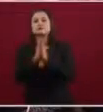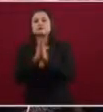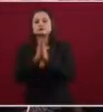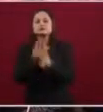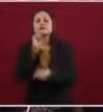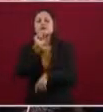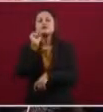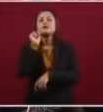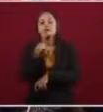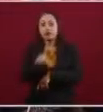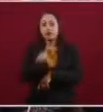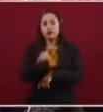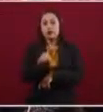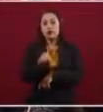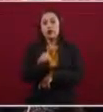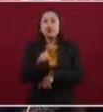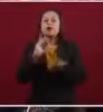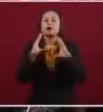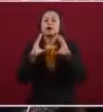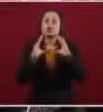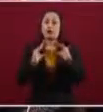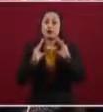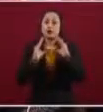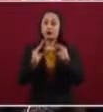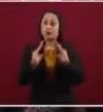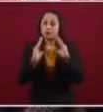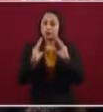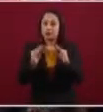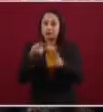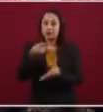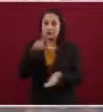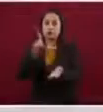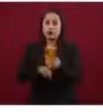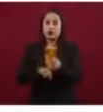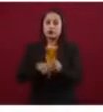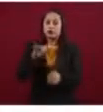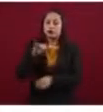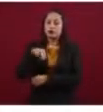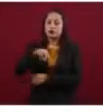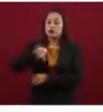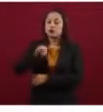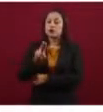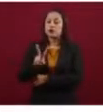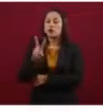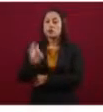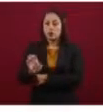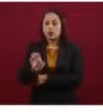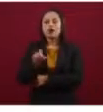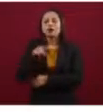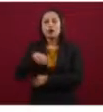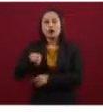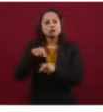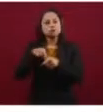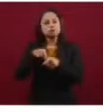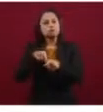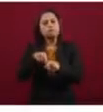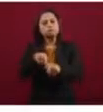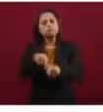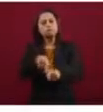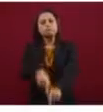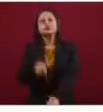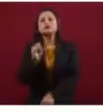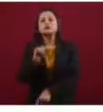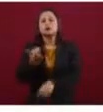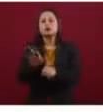con la capacitación de los del instituto mexicano de la juventud ésta se ha brindado de forma continua ya que es